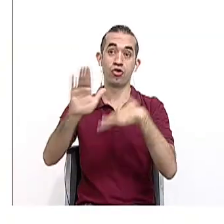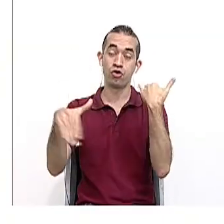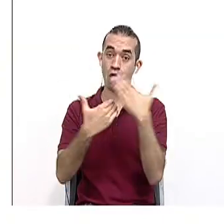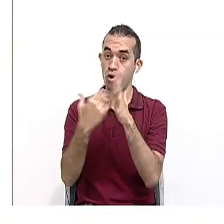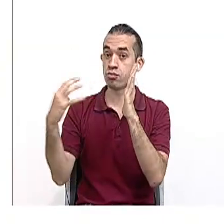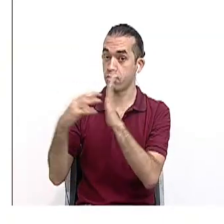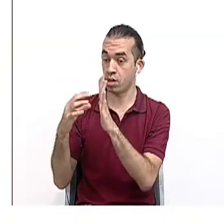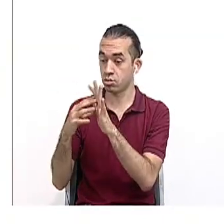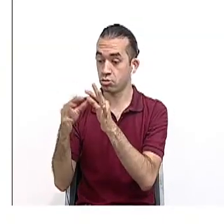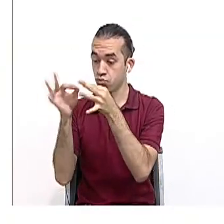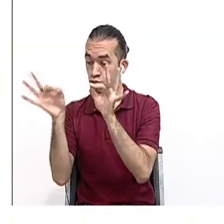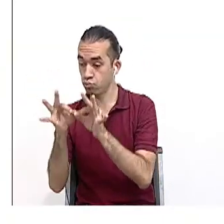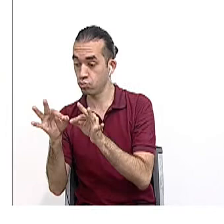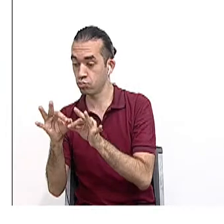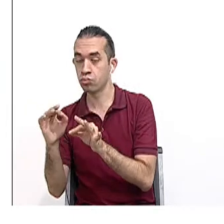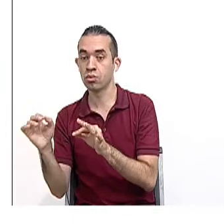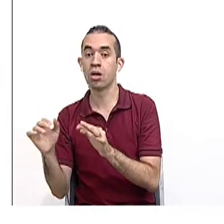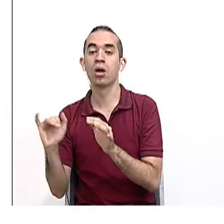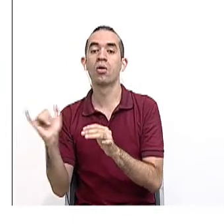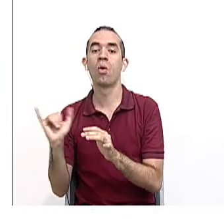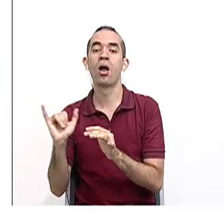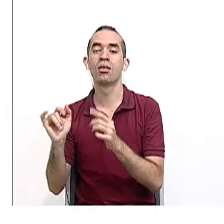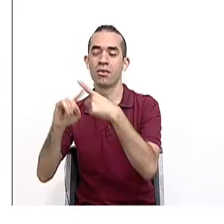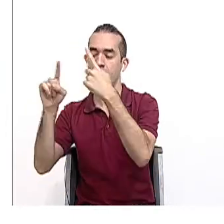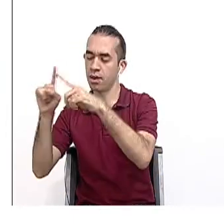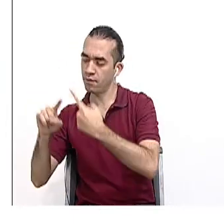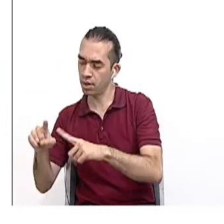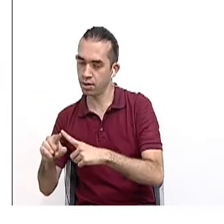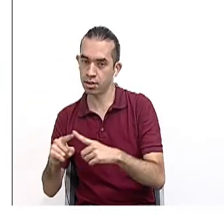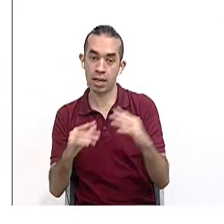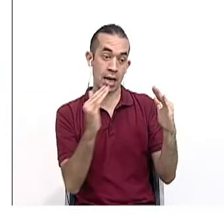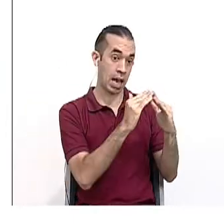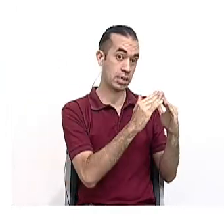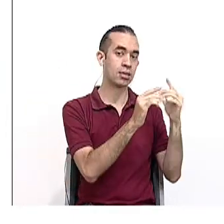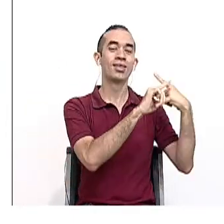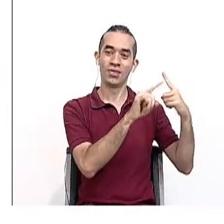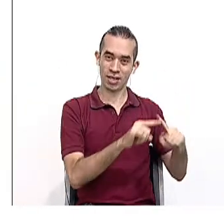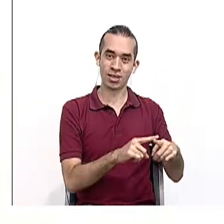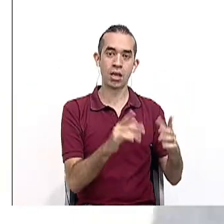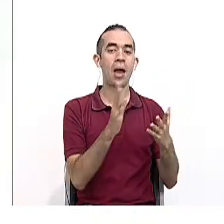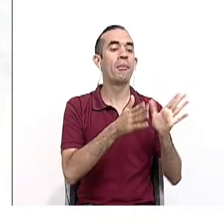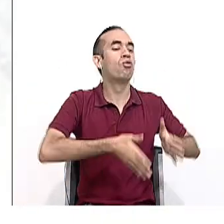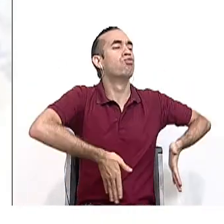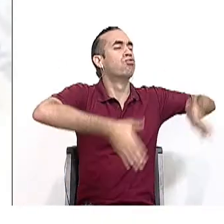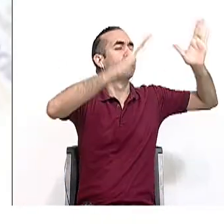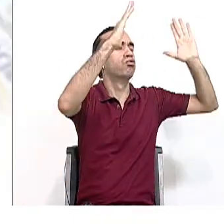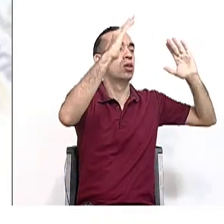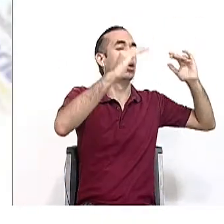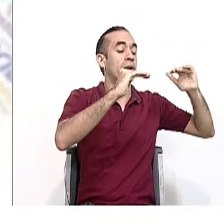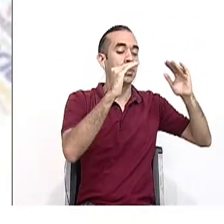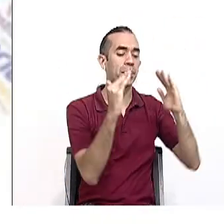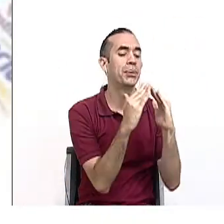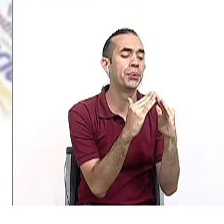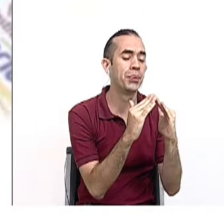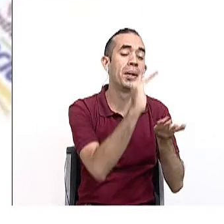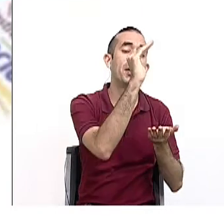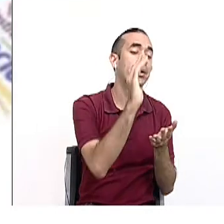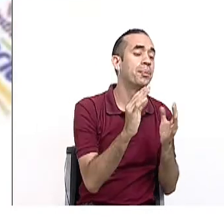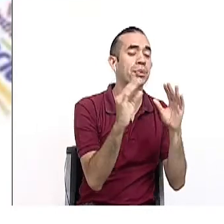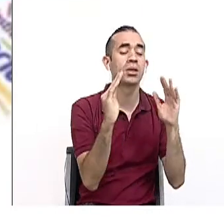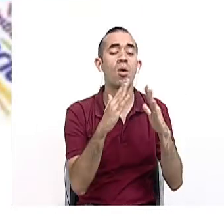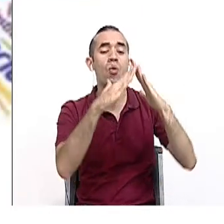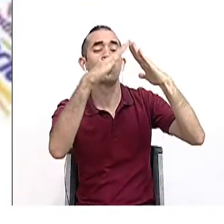como casas. Todas las casas son diferentes. Algunas personas viven en alto, otras en bajo, cerca del mar. Al igual los textos